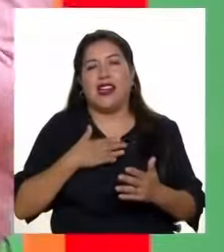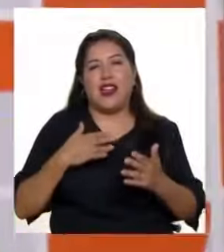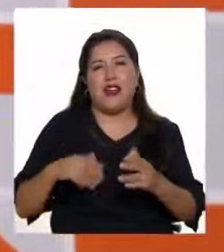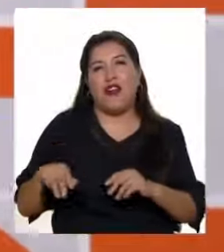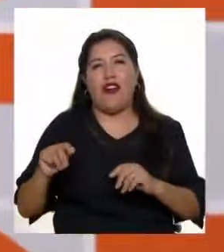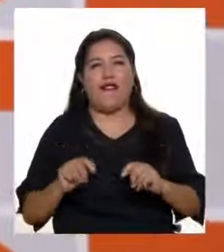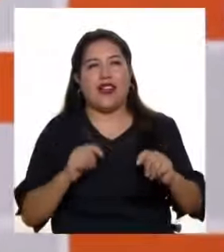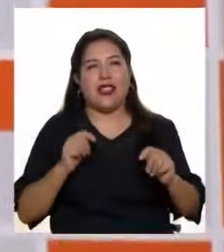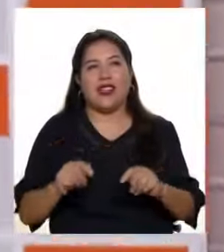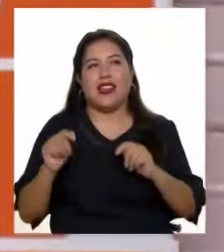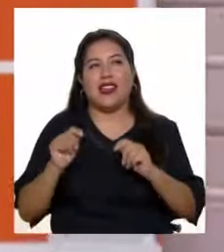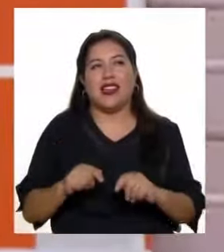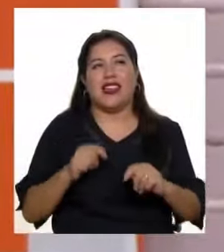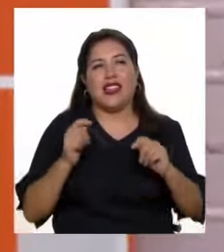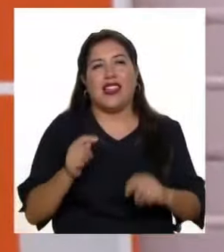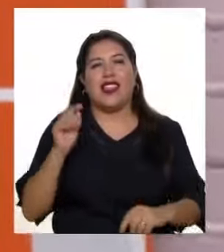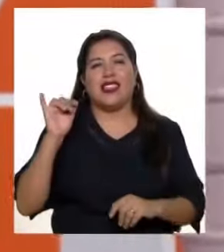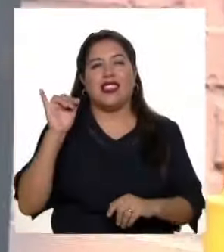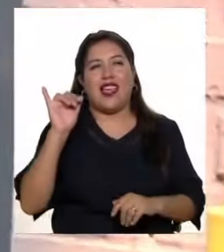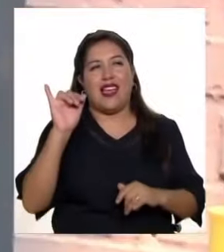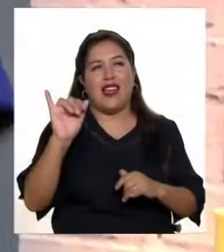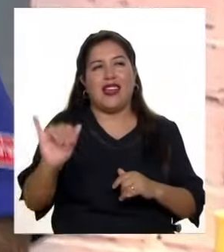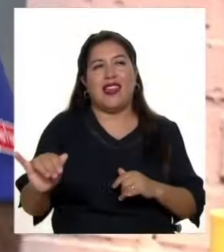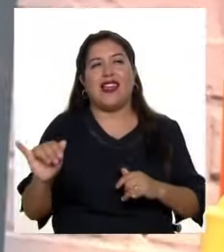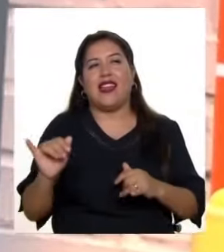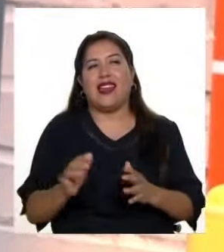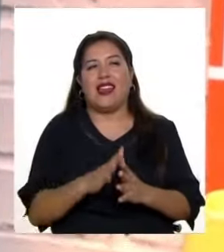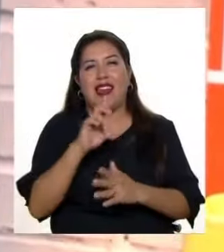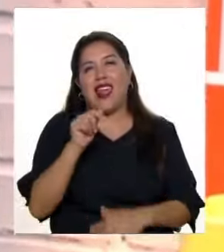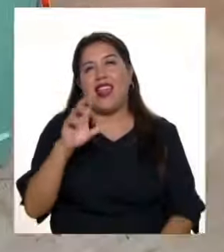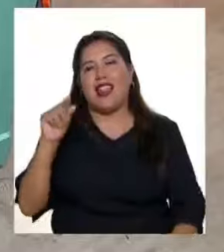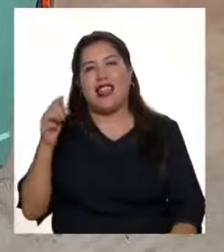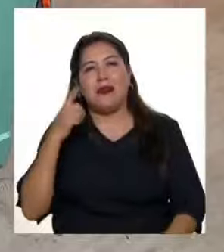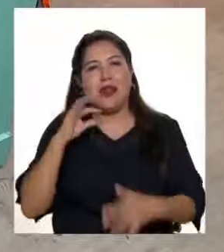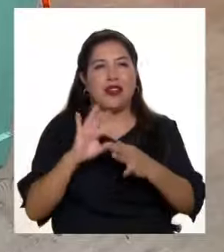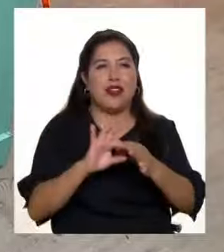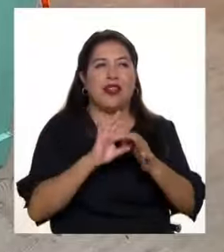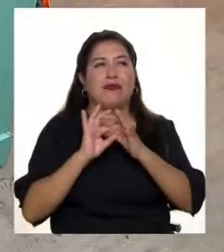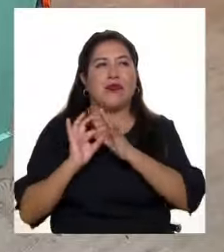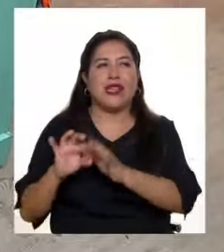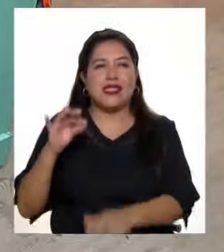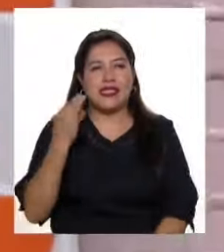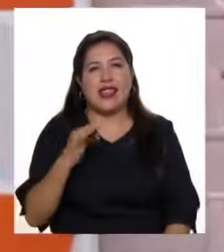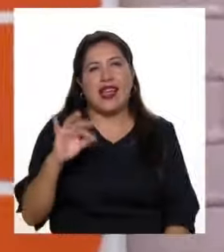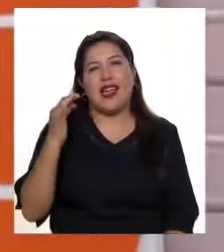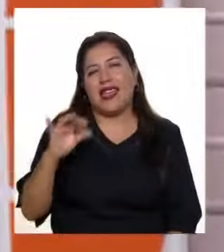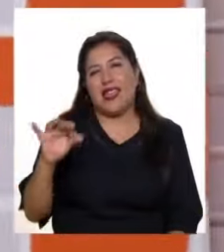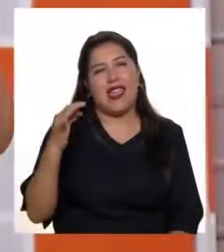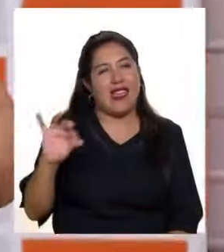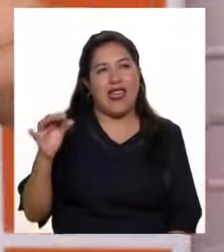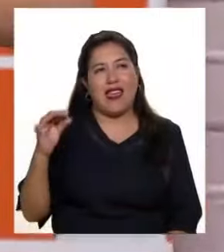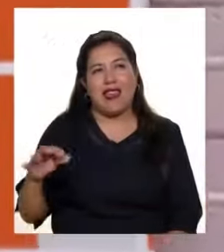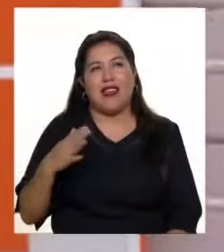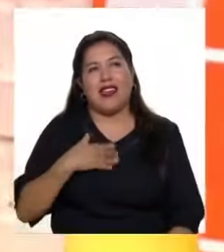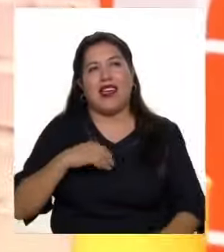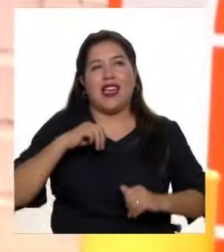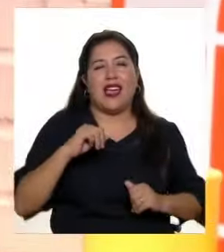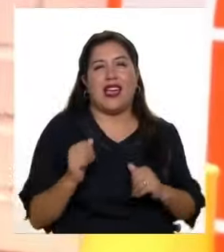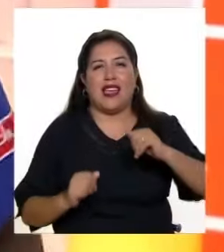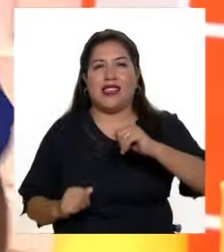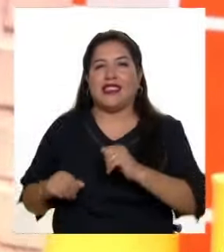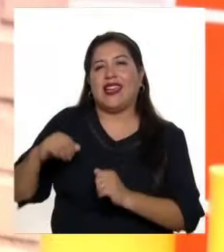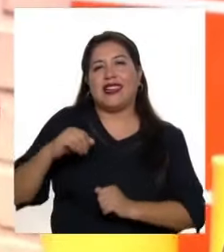un segundo de la eternidad para la humanidad. Por siempre será. Este es el